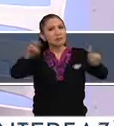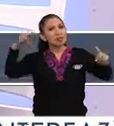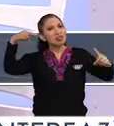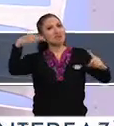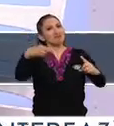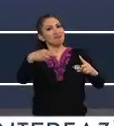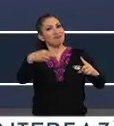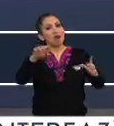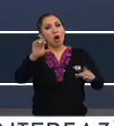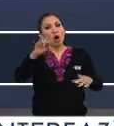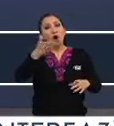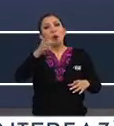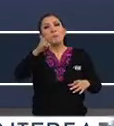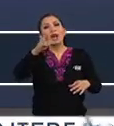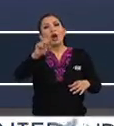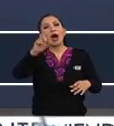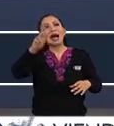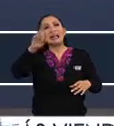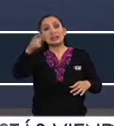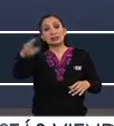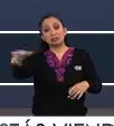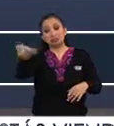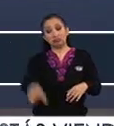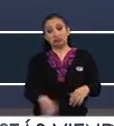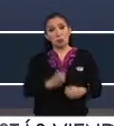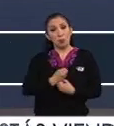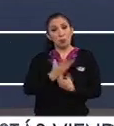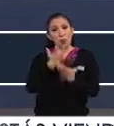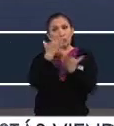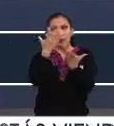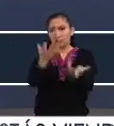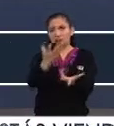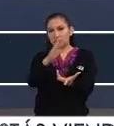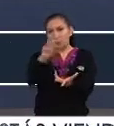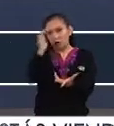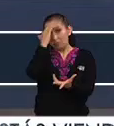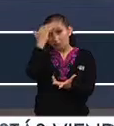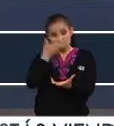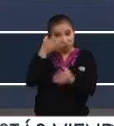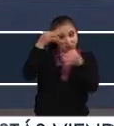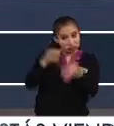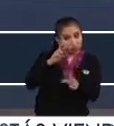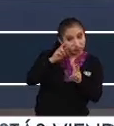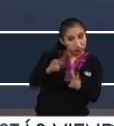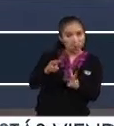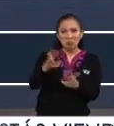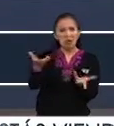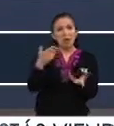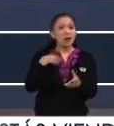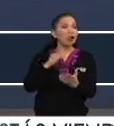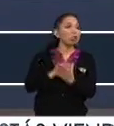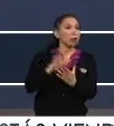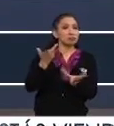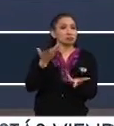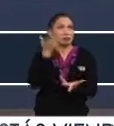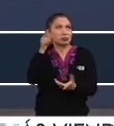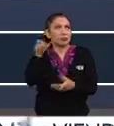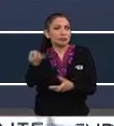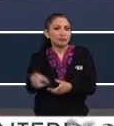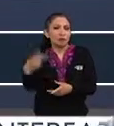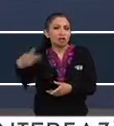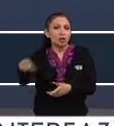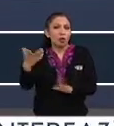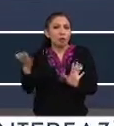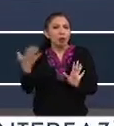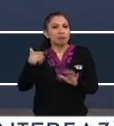manera. Homero Aridgis es un poeta, yo creo que no lo hemos reconocido suficientemente. No sé si porque también ha